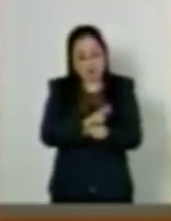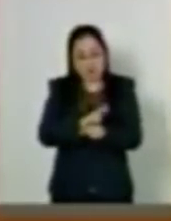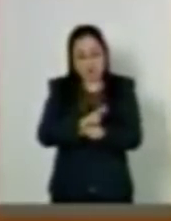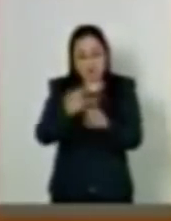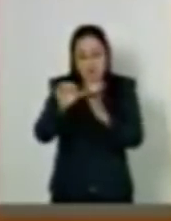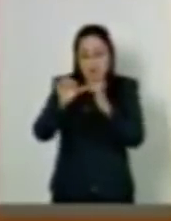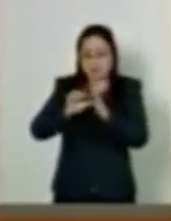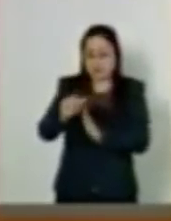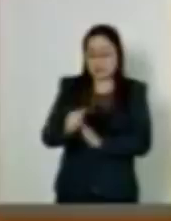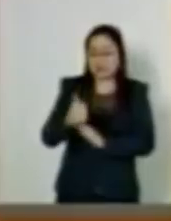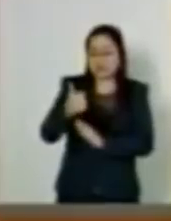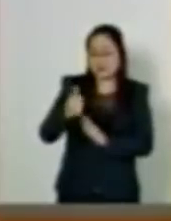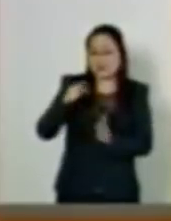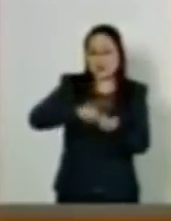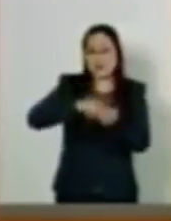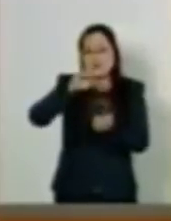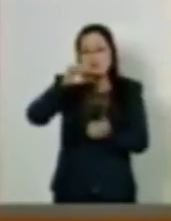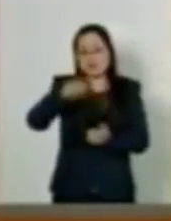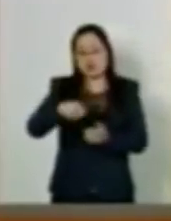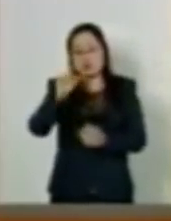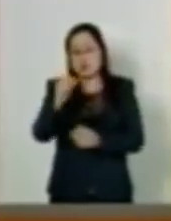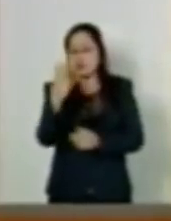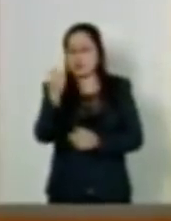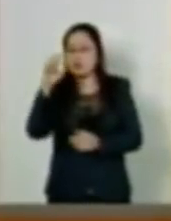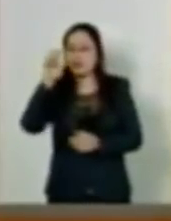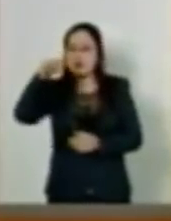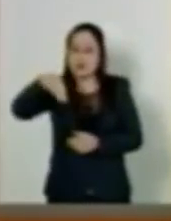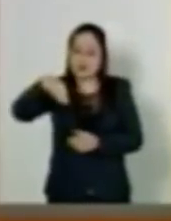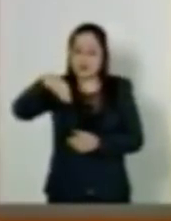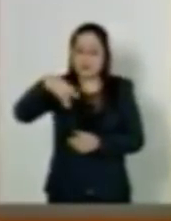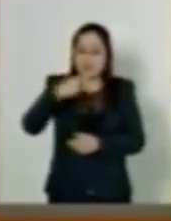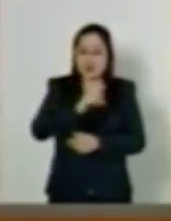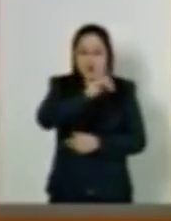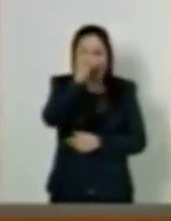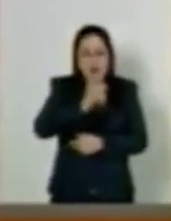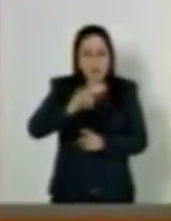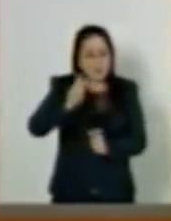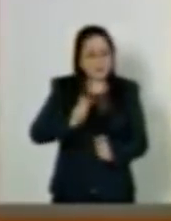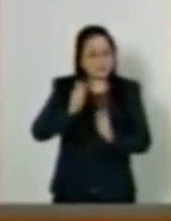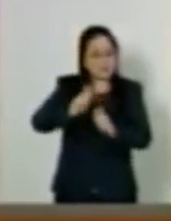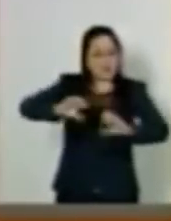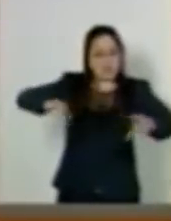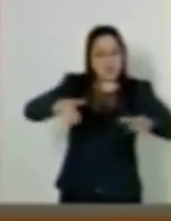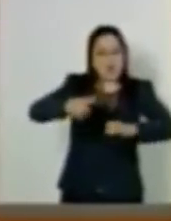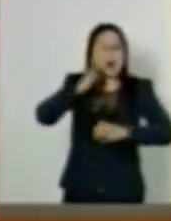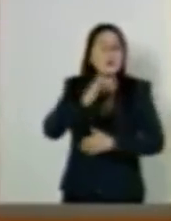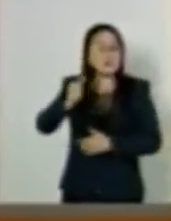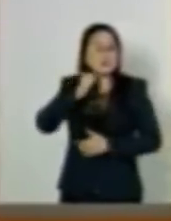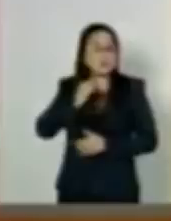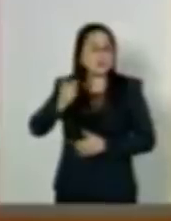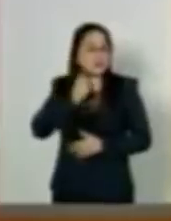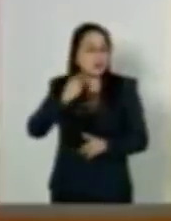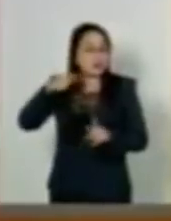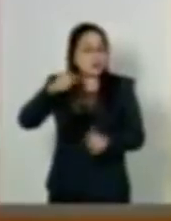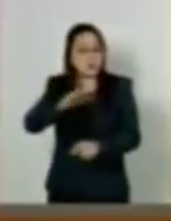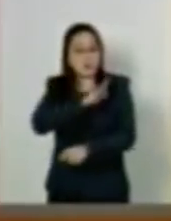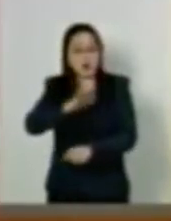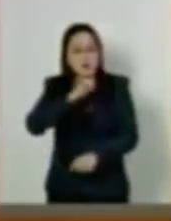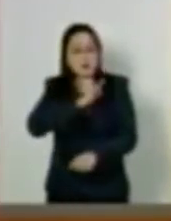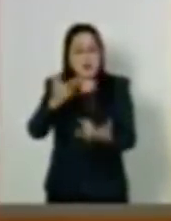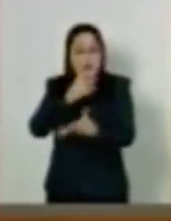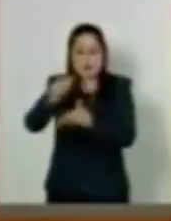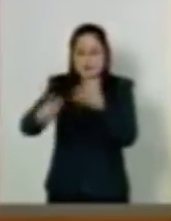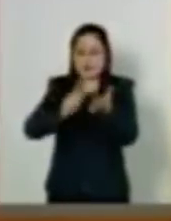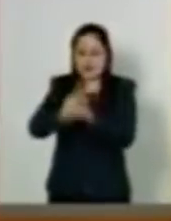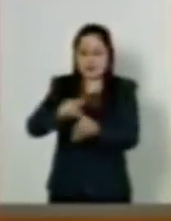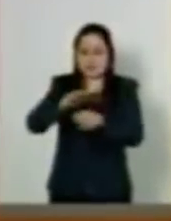73, fracción 29M, pero jamás se ha otorgado al Congreso la facultad de